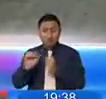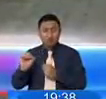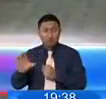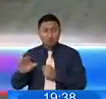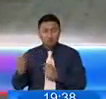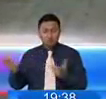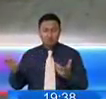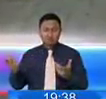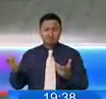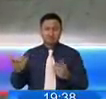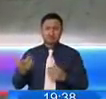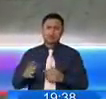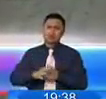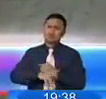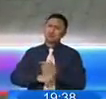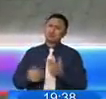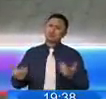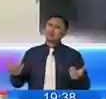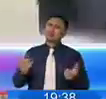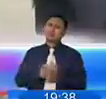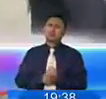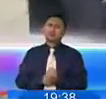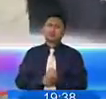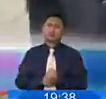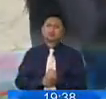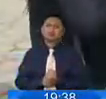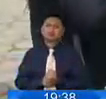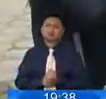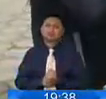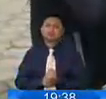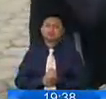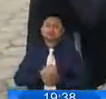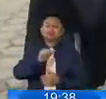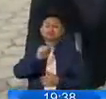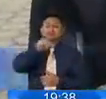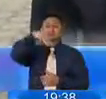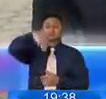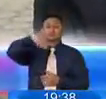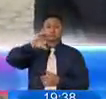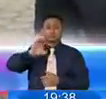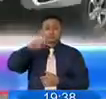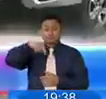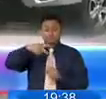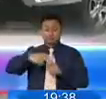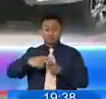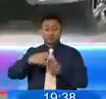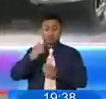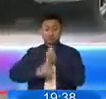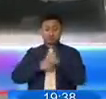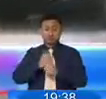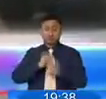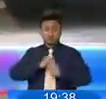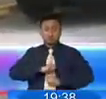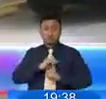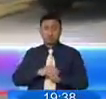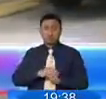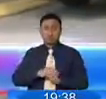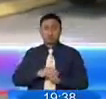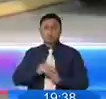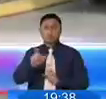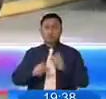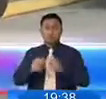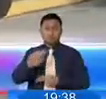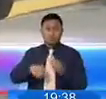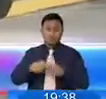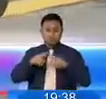demasiado, es un robo descarado definitivamente. La Agencia Metropolitana de Control desde inicios de este año realiza operativos al comercio informal.